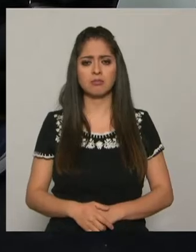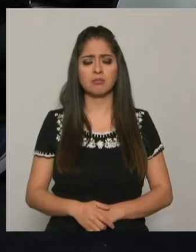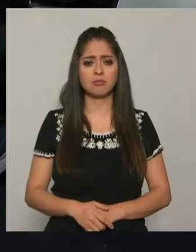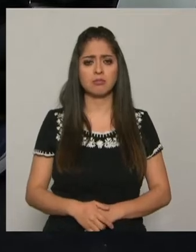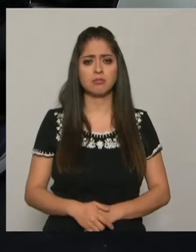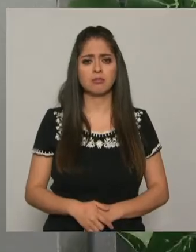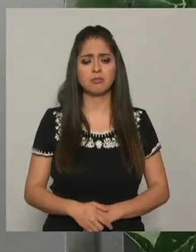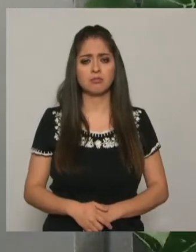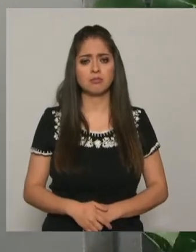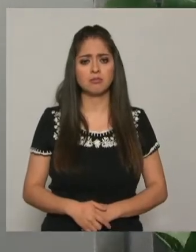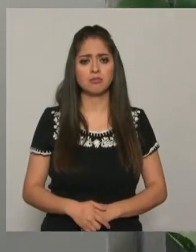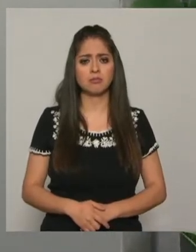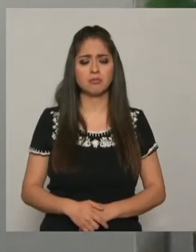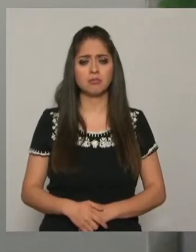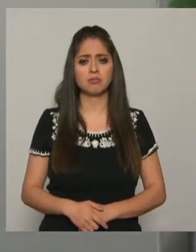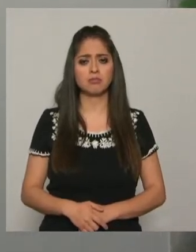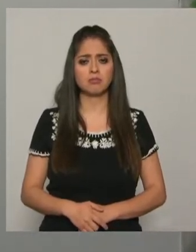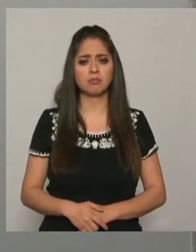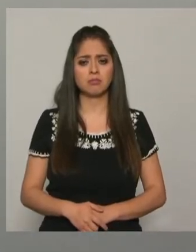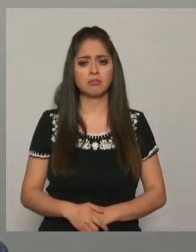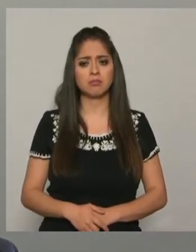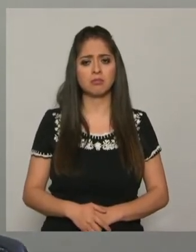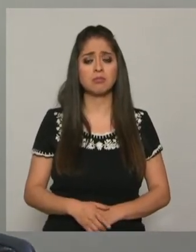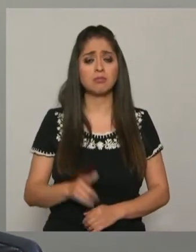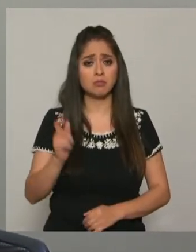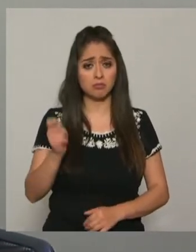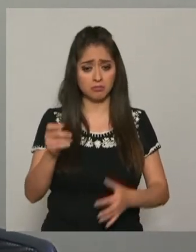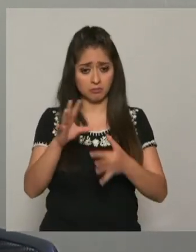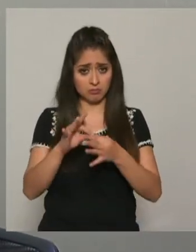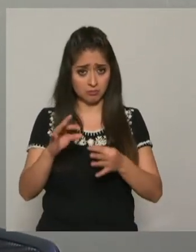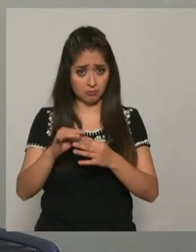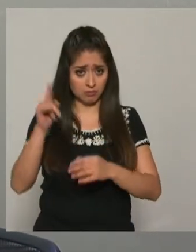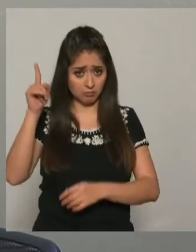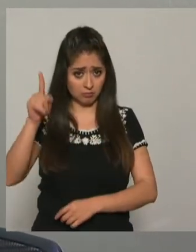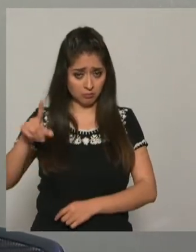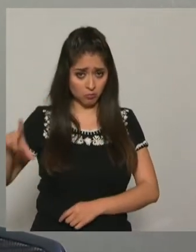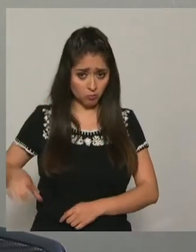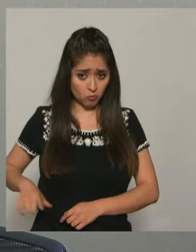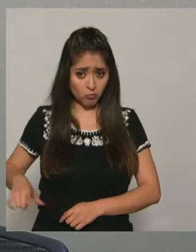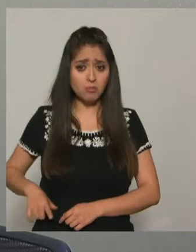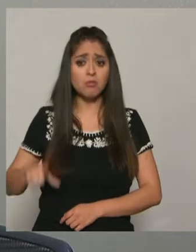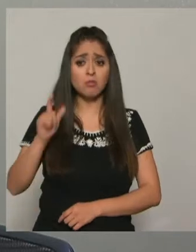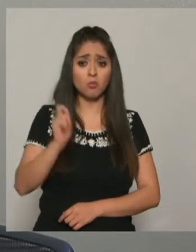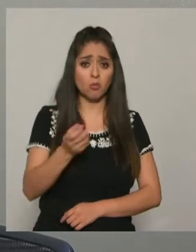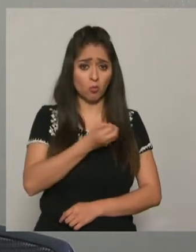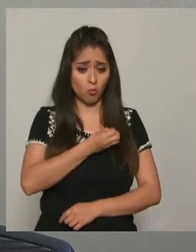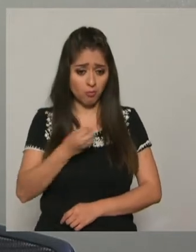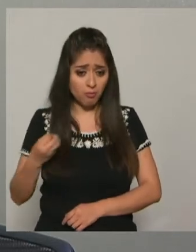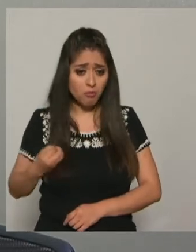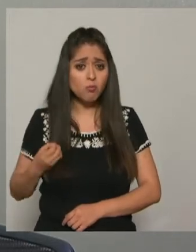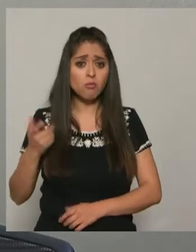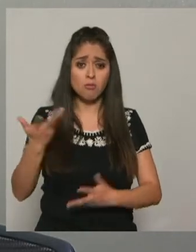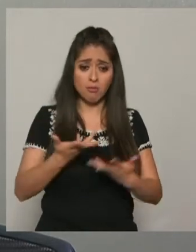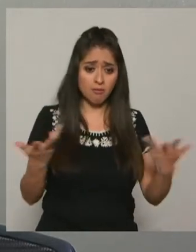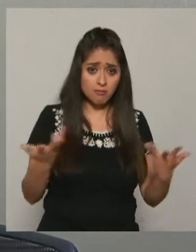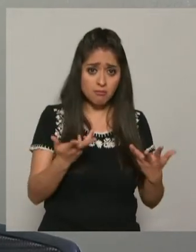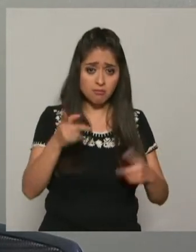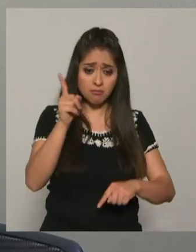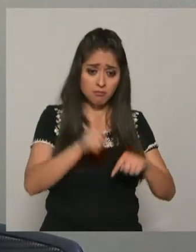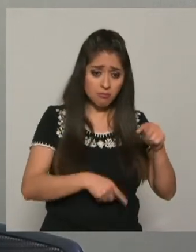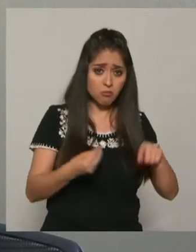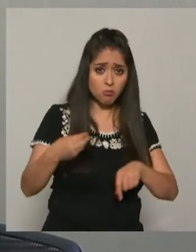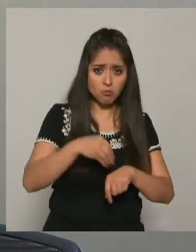tiene la obligación de negar o reconocer o atribuir identidades, solo de reconocerlas y